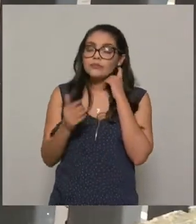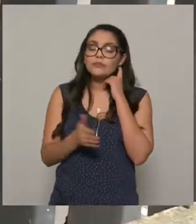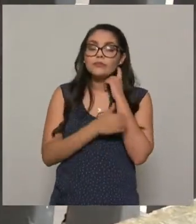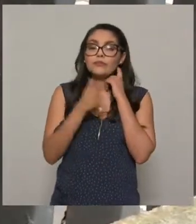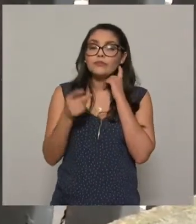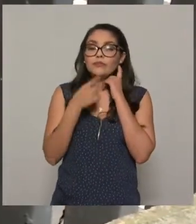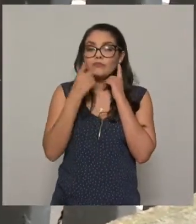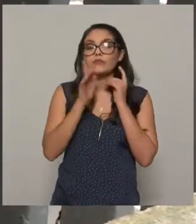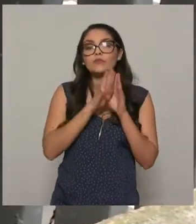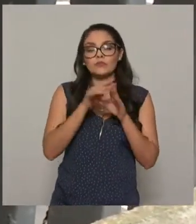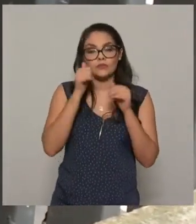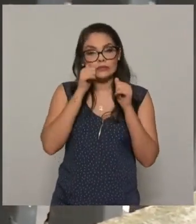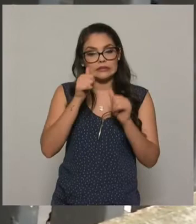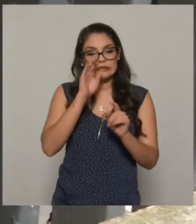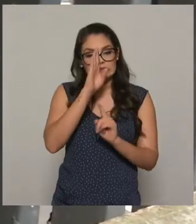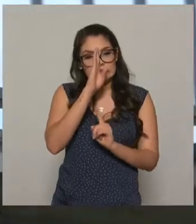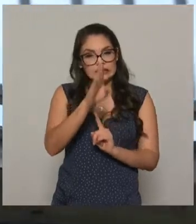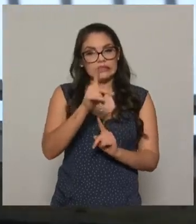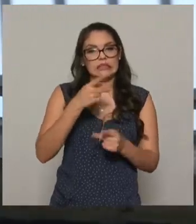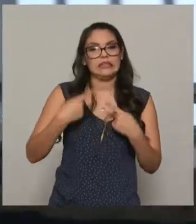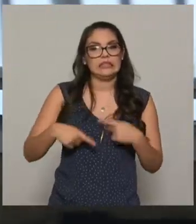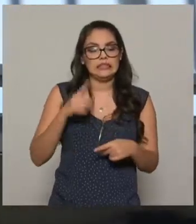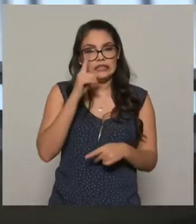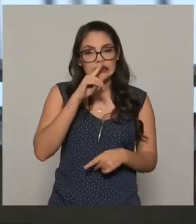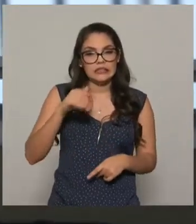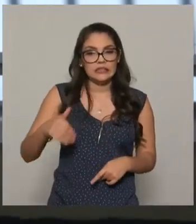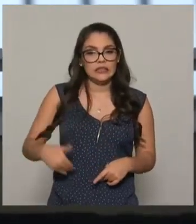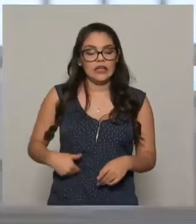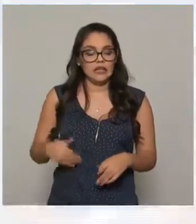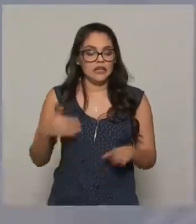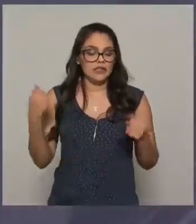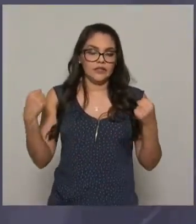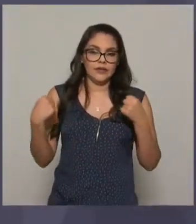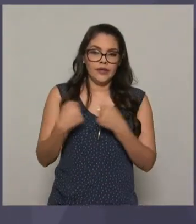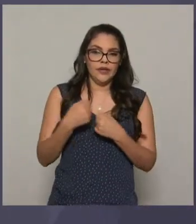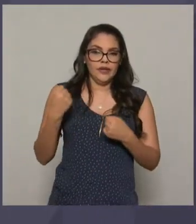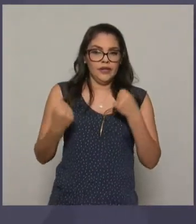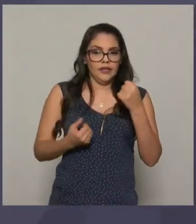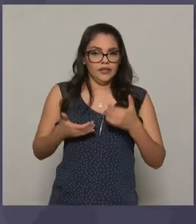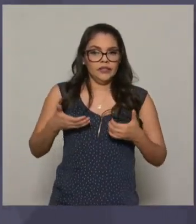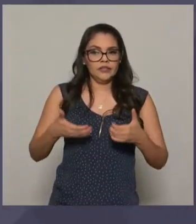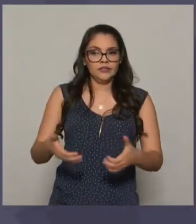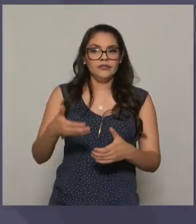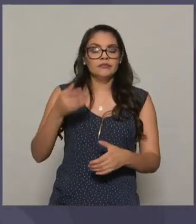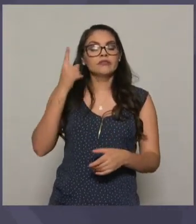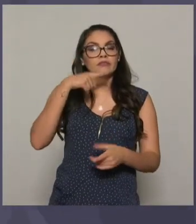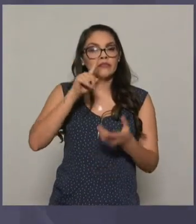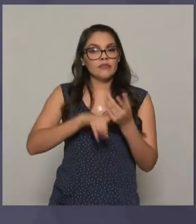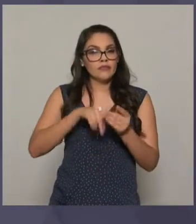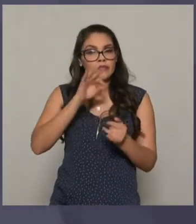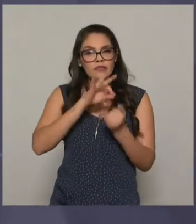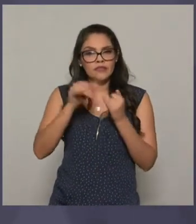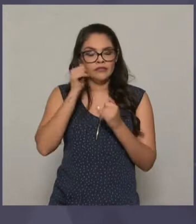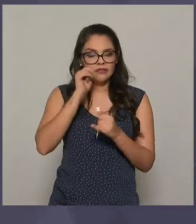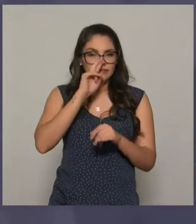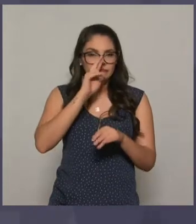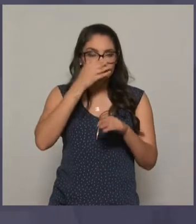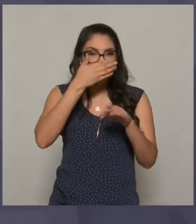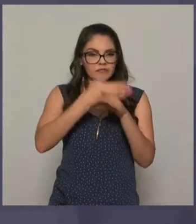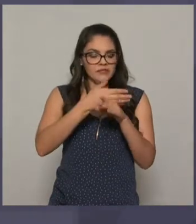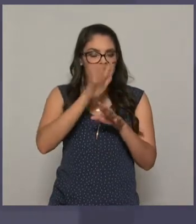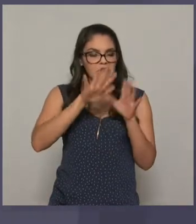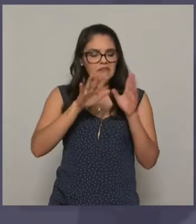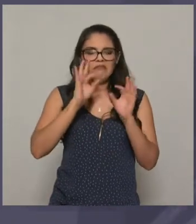he atendido directamente, sobre todo de víctimas de accidentes viales, en donde al final de cuentas la gente, los responsables quedan